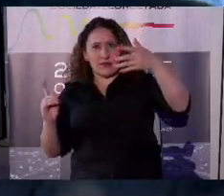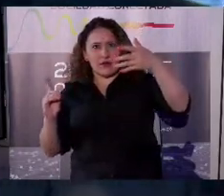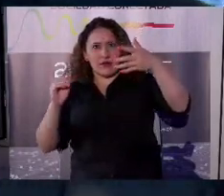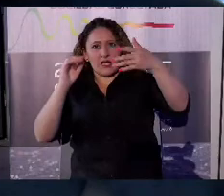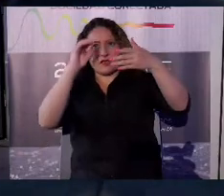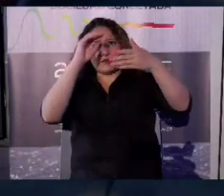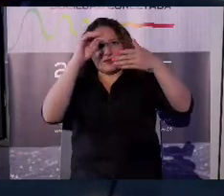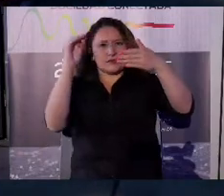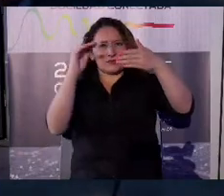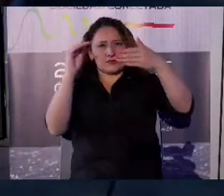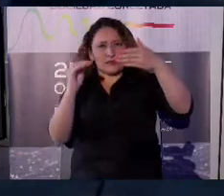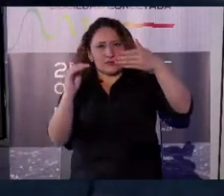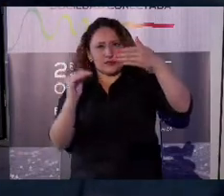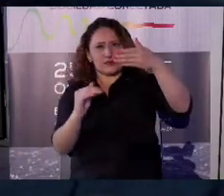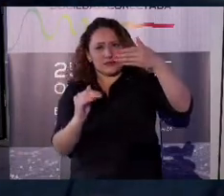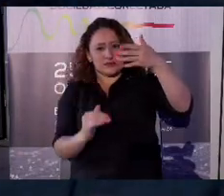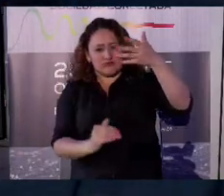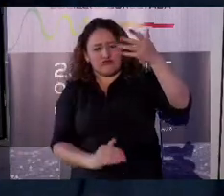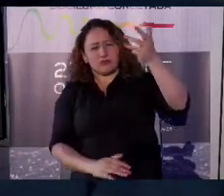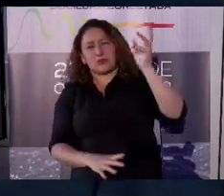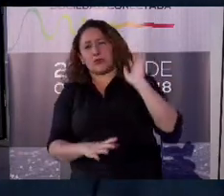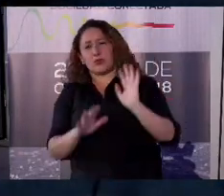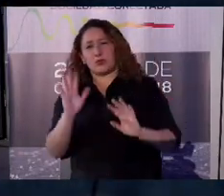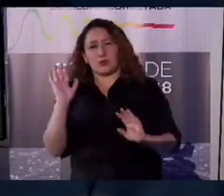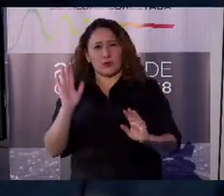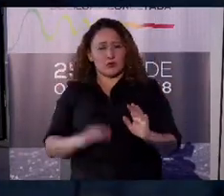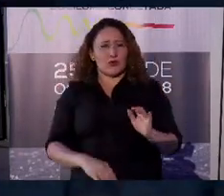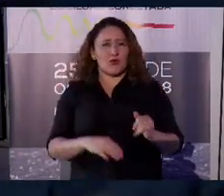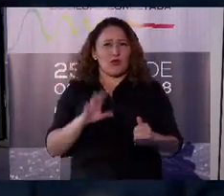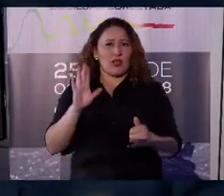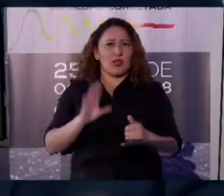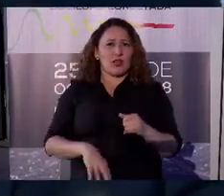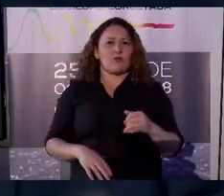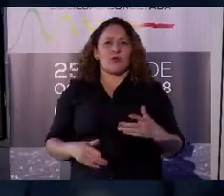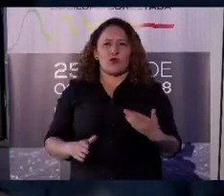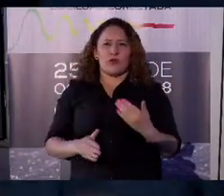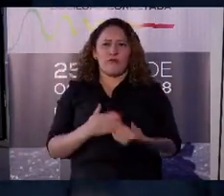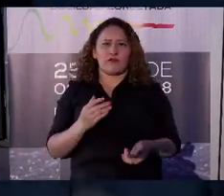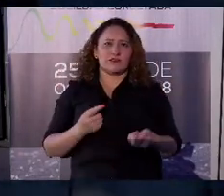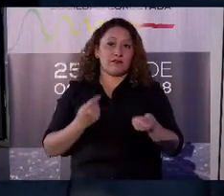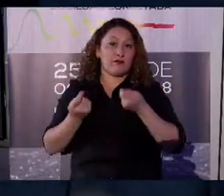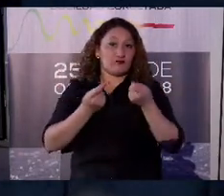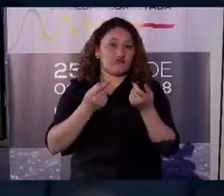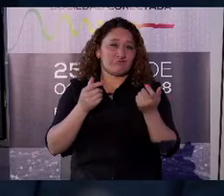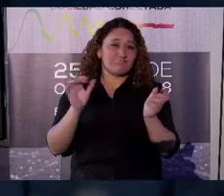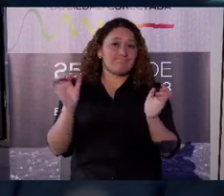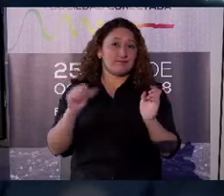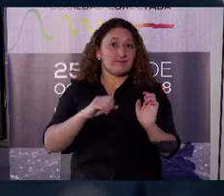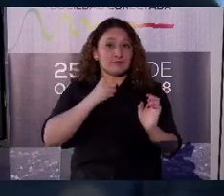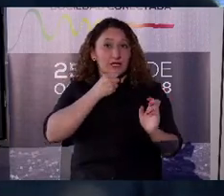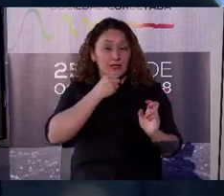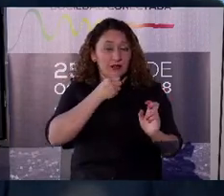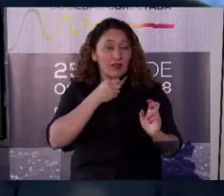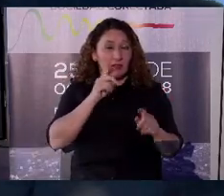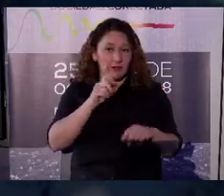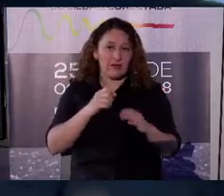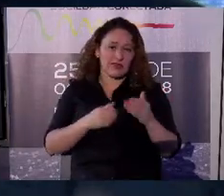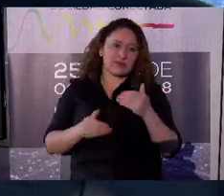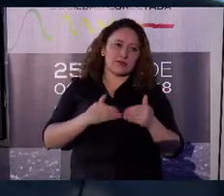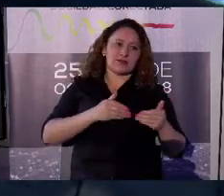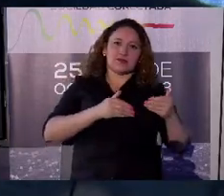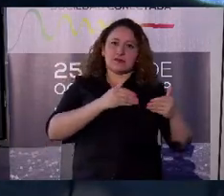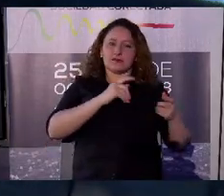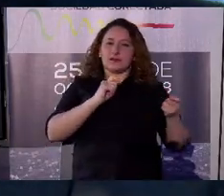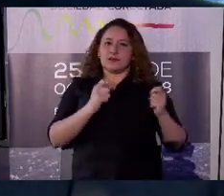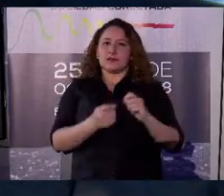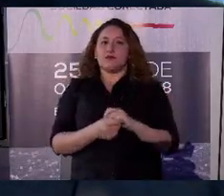que el promedio de los países de la OECD en las facilidades para hacer negocios. Es una mala noticia y tenemos que revertir aquello. El